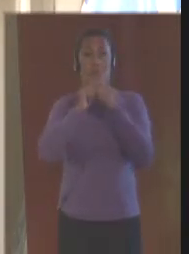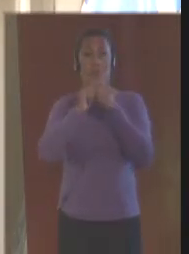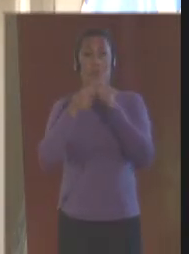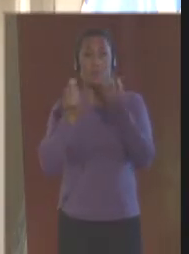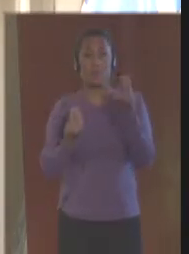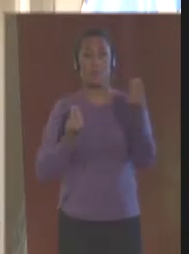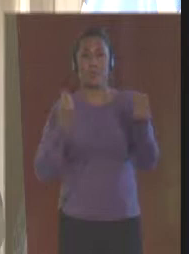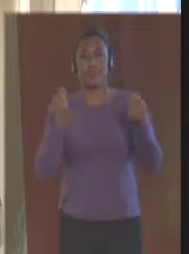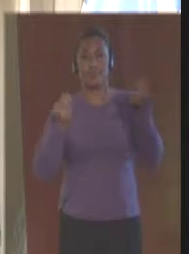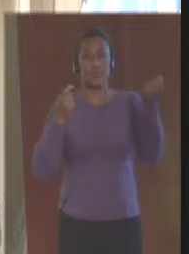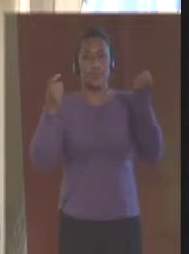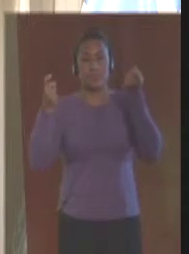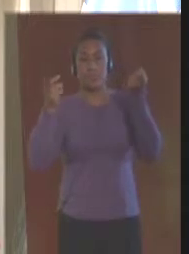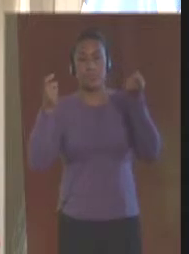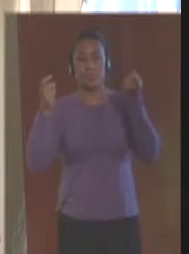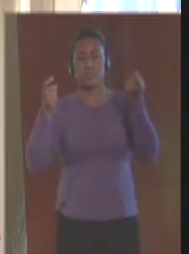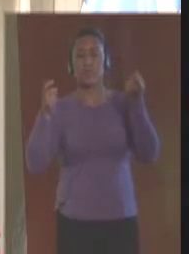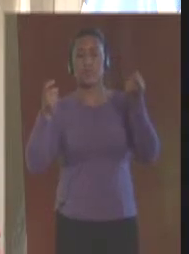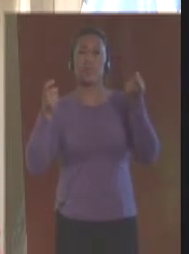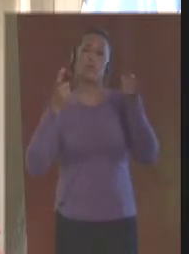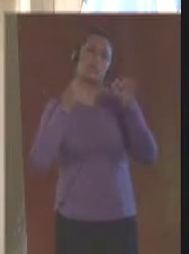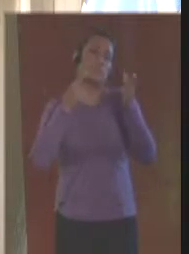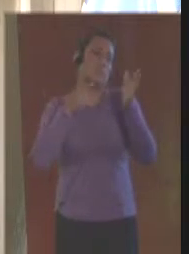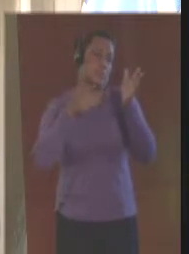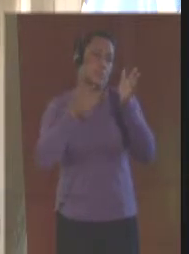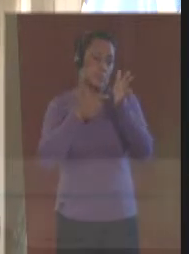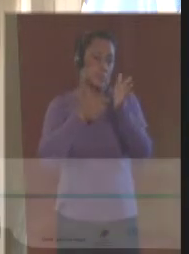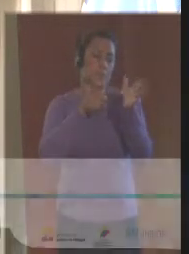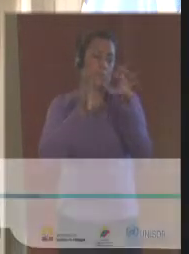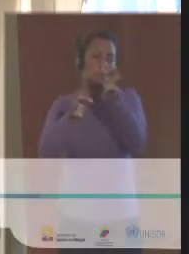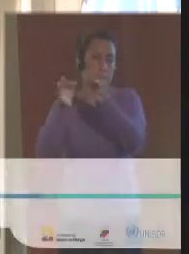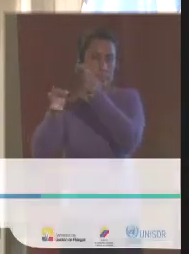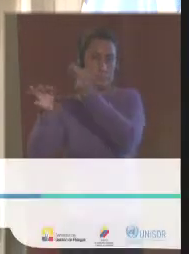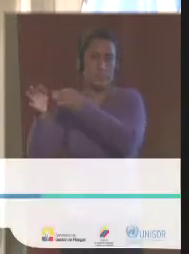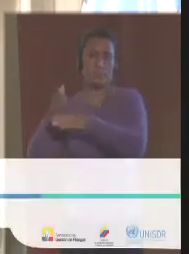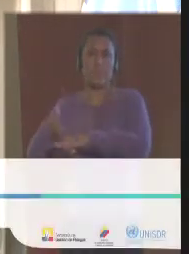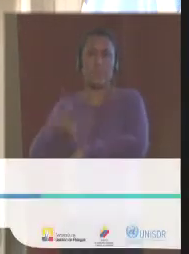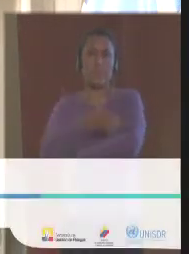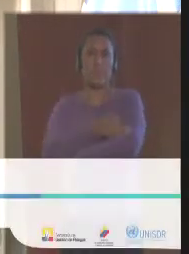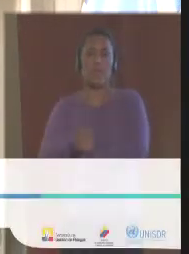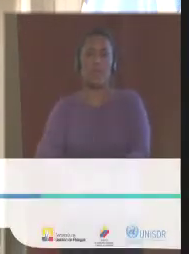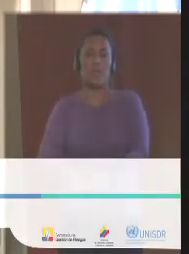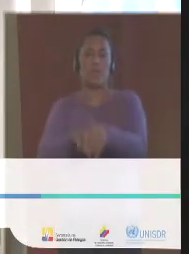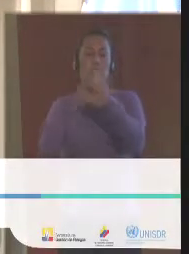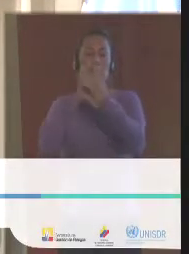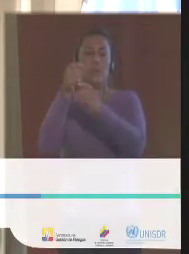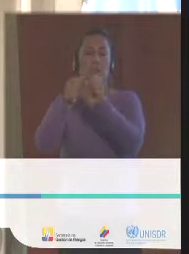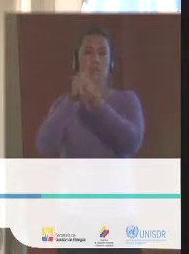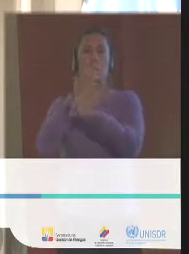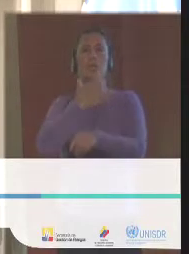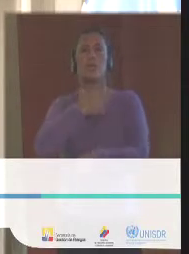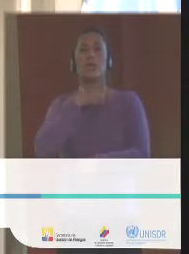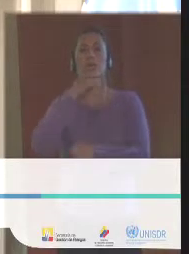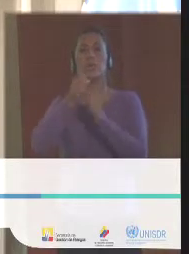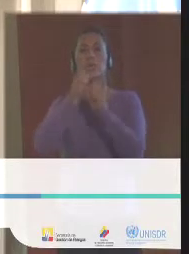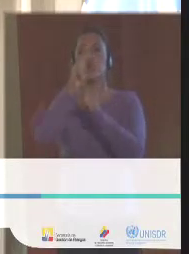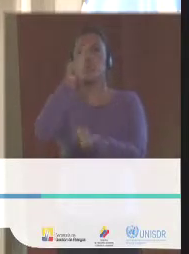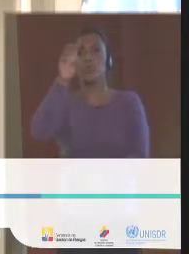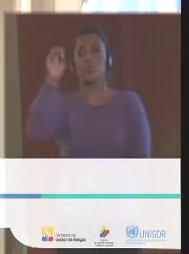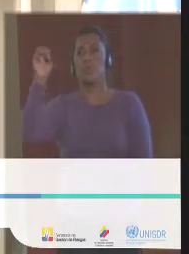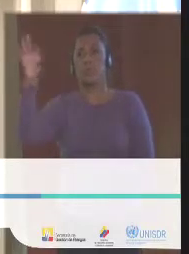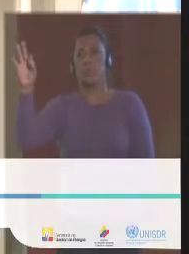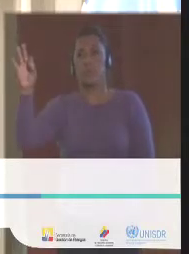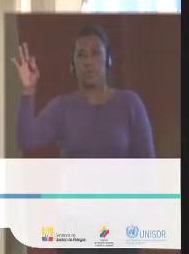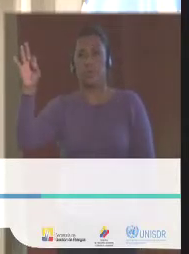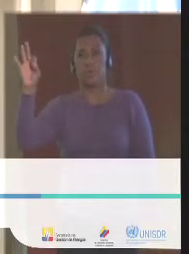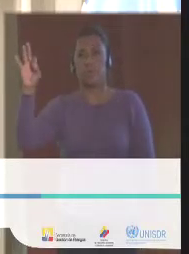su manejo, voy a poner un ejemplo. Yo inicié mi gestión en agosto de 2009